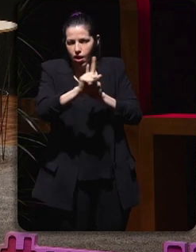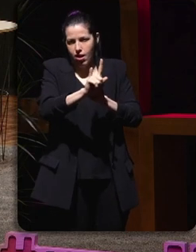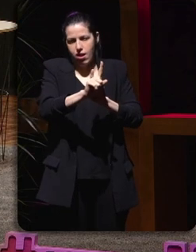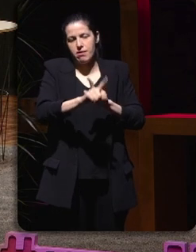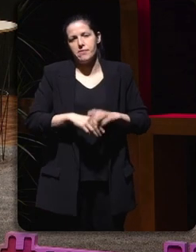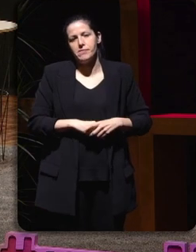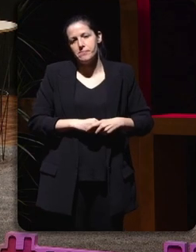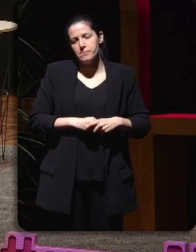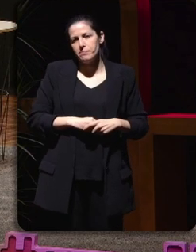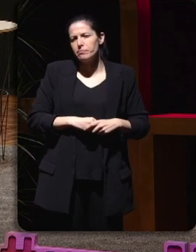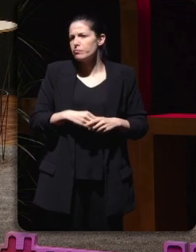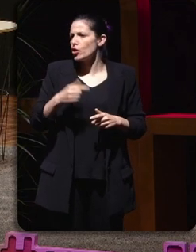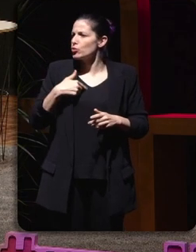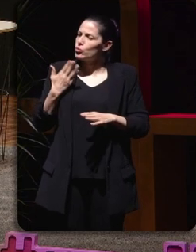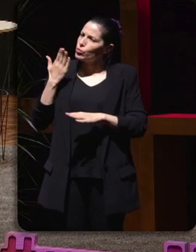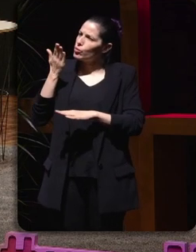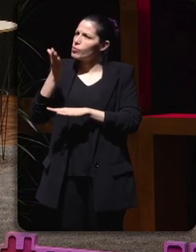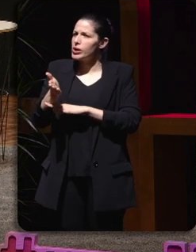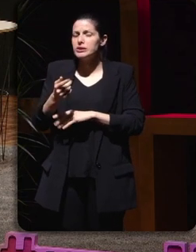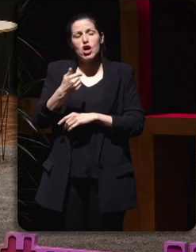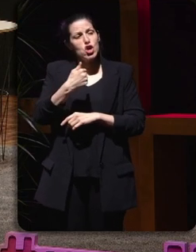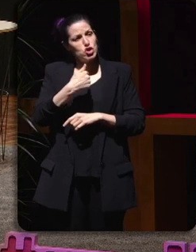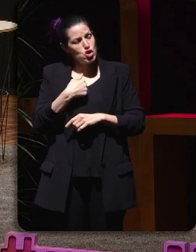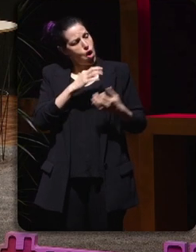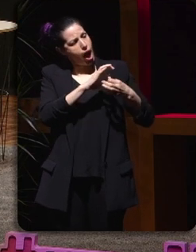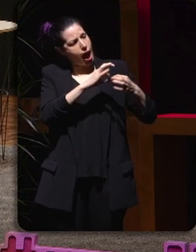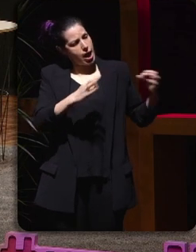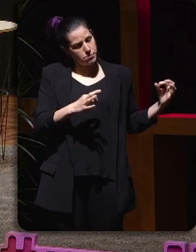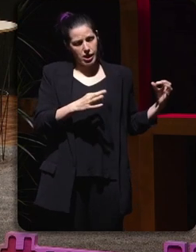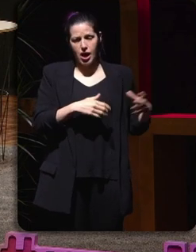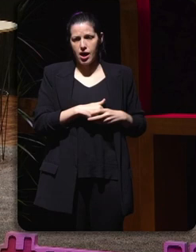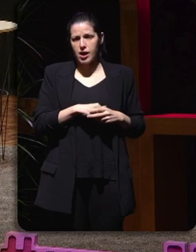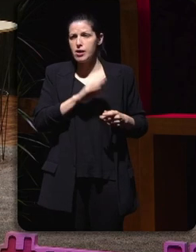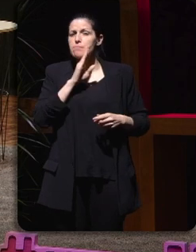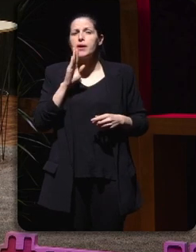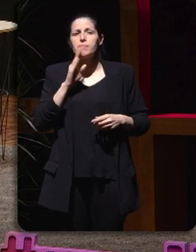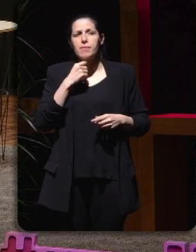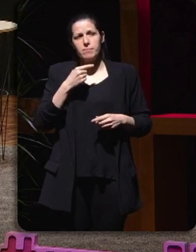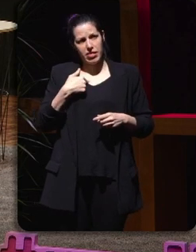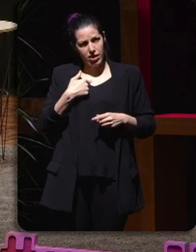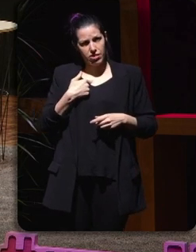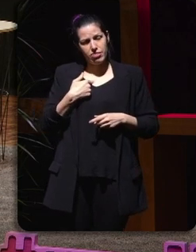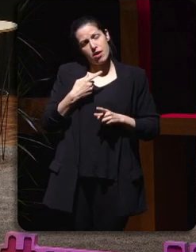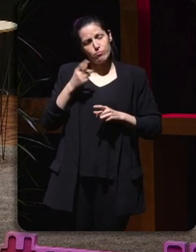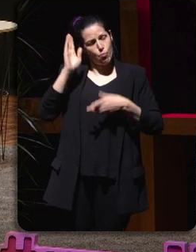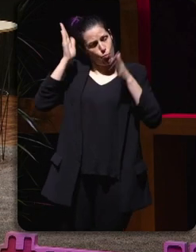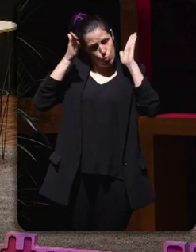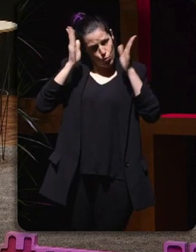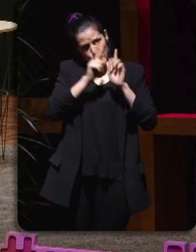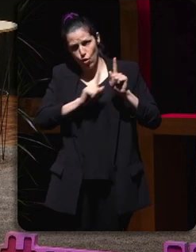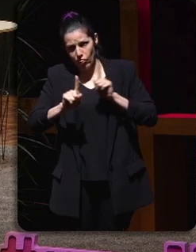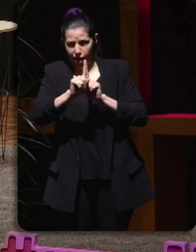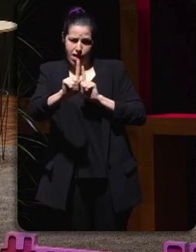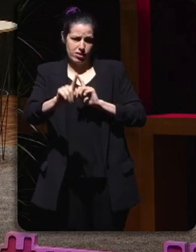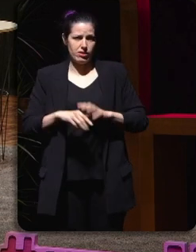preguntaba tu madre Y con quién vas vamos yo y mi amiga y a mí me decía mi madre el burro delante para que no se expande para que para